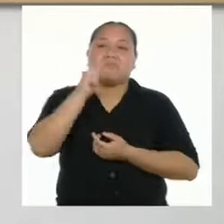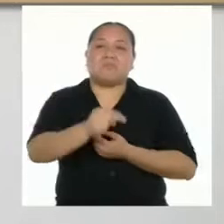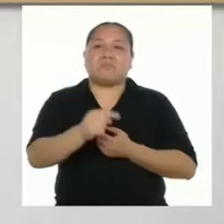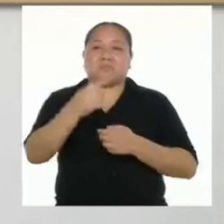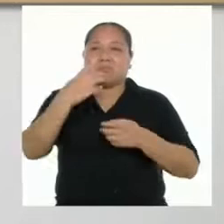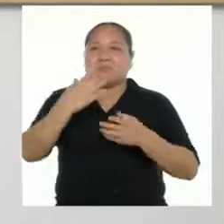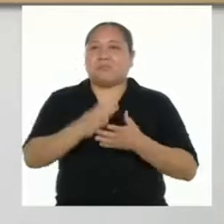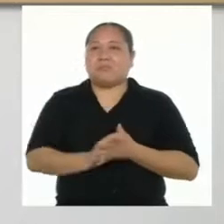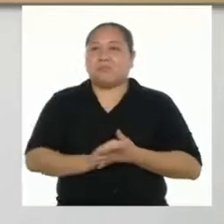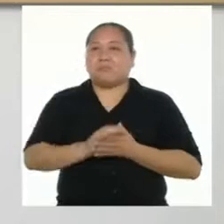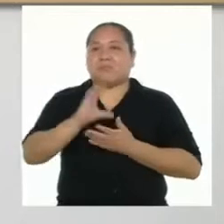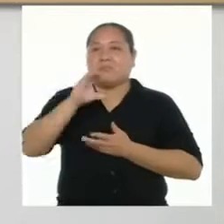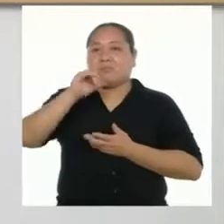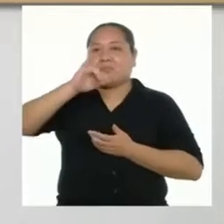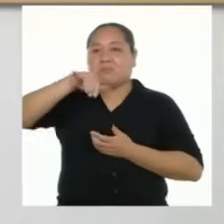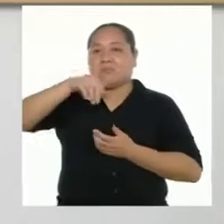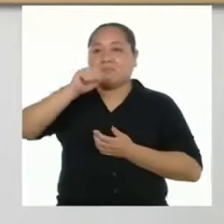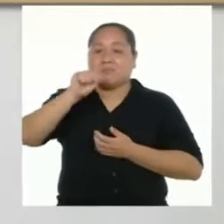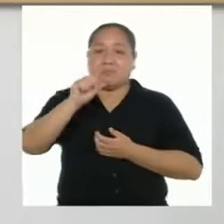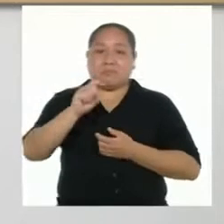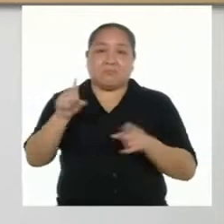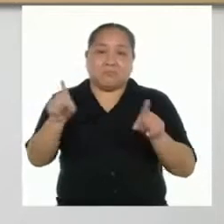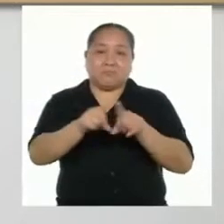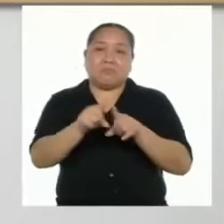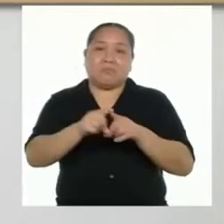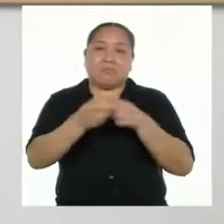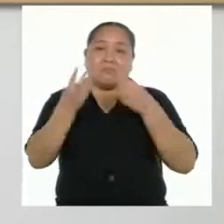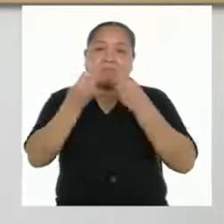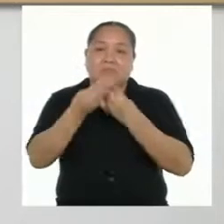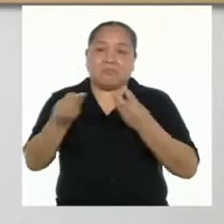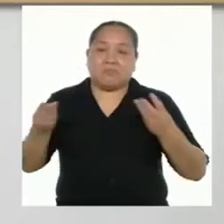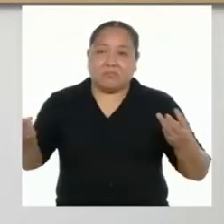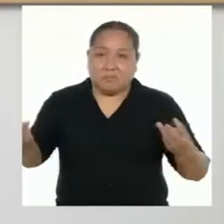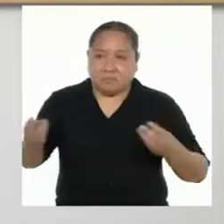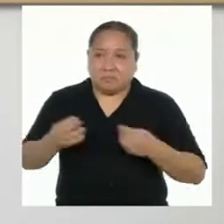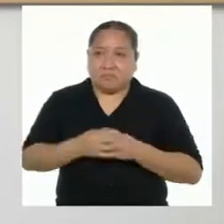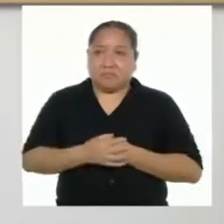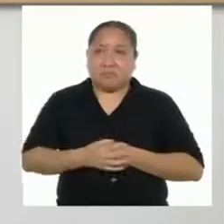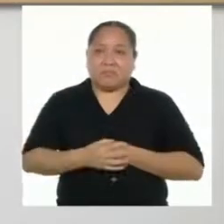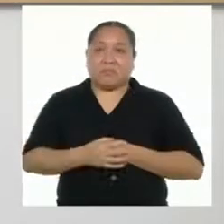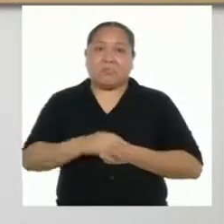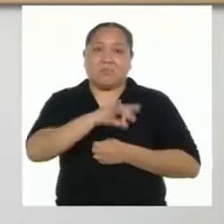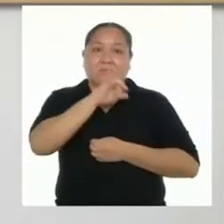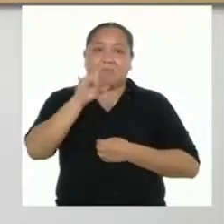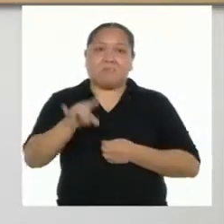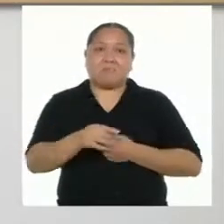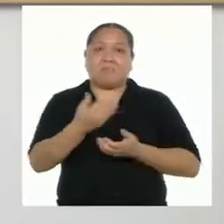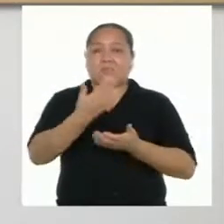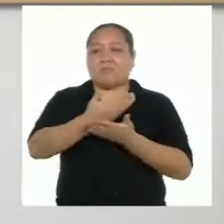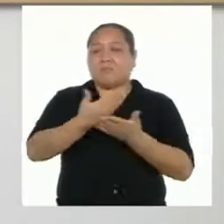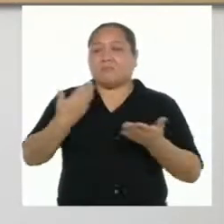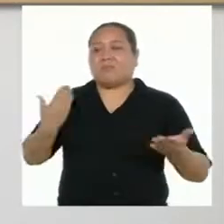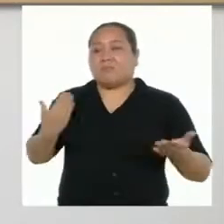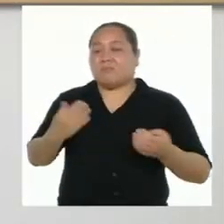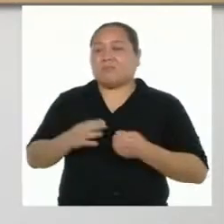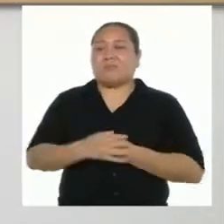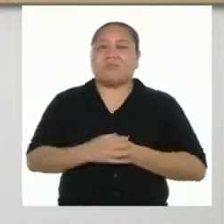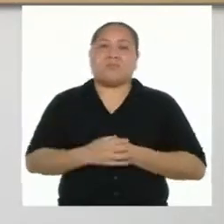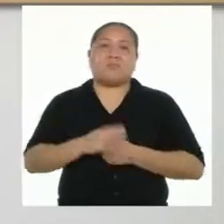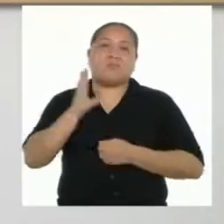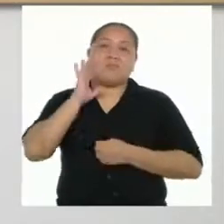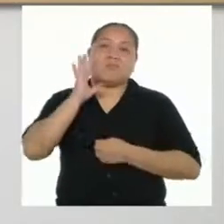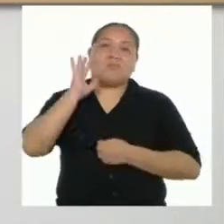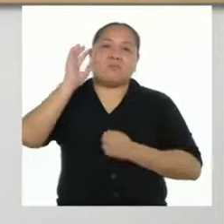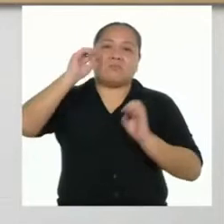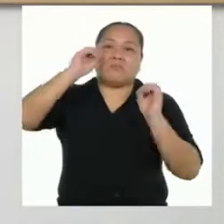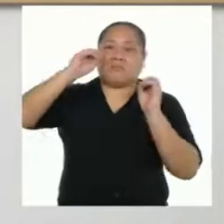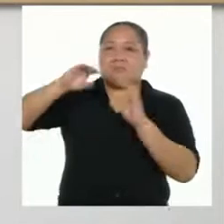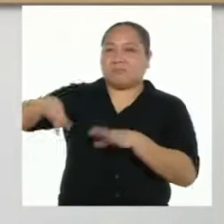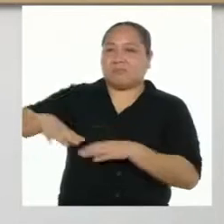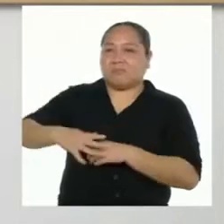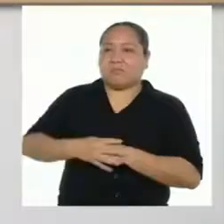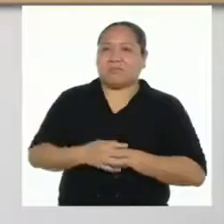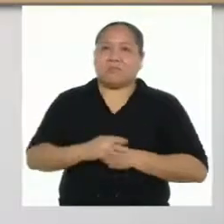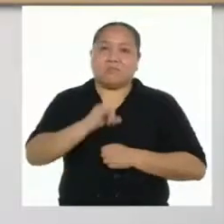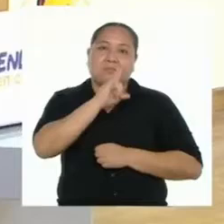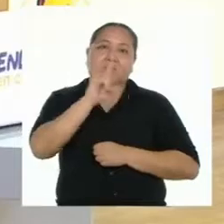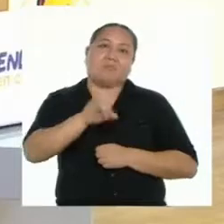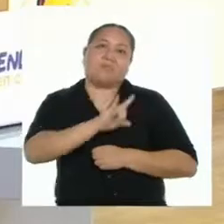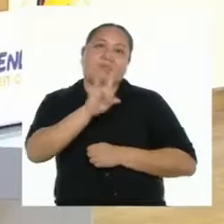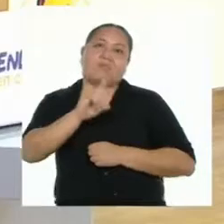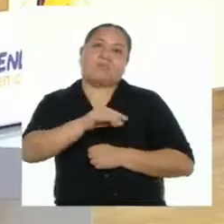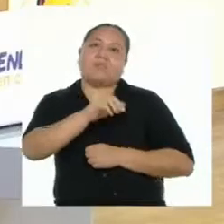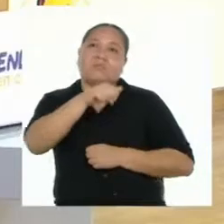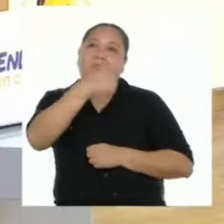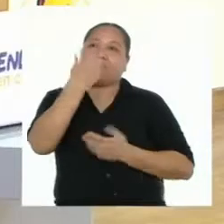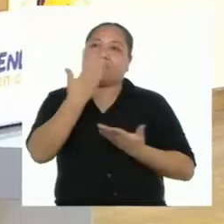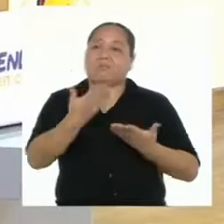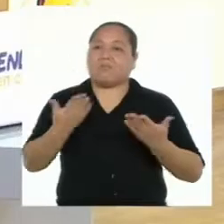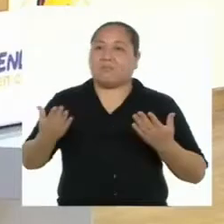caja como material didáctico, y así le damos un uso antes de desecharla o reutilizarla para otros propósitos. De tal